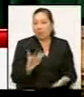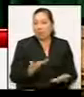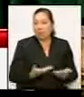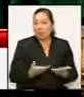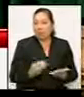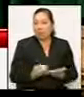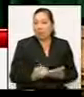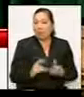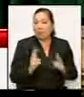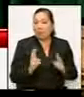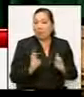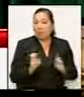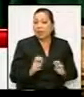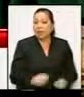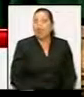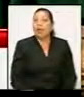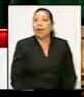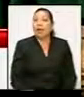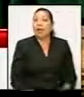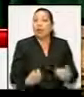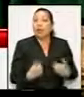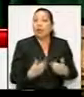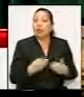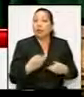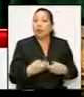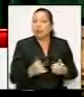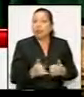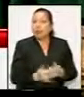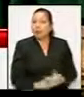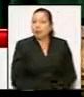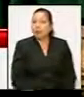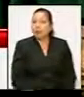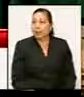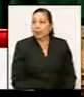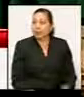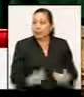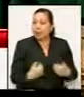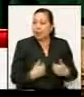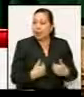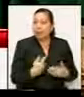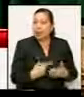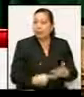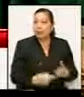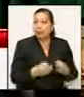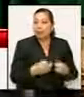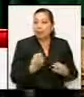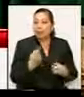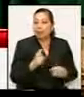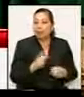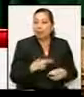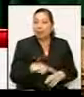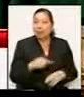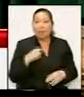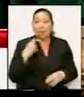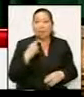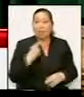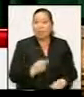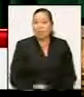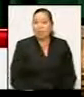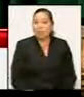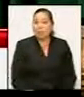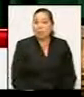negocios en el tema de camelios que estamos promoviendo desde la Dirección de Ganadería, justamente para la región de Puno,